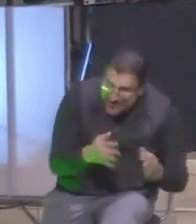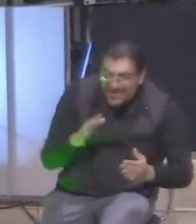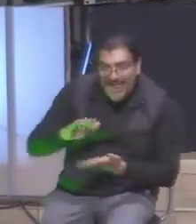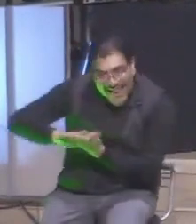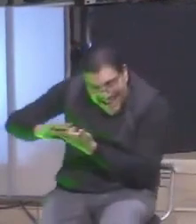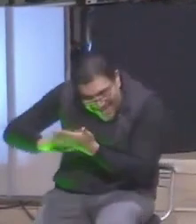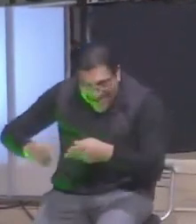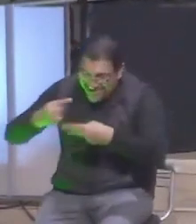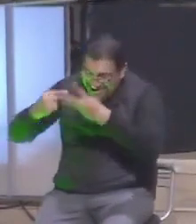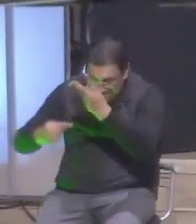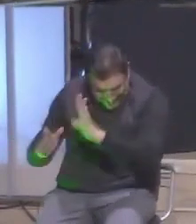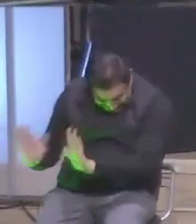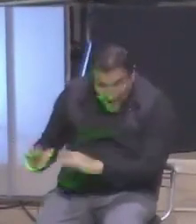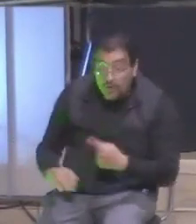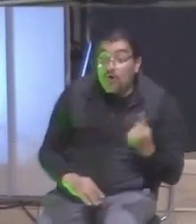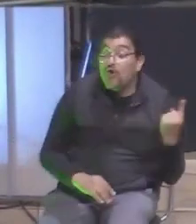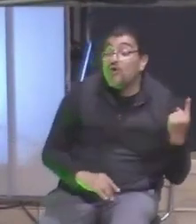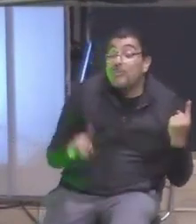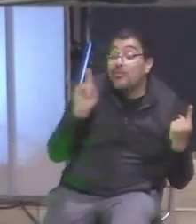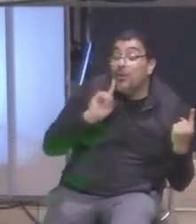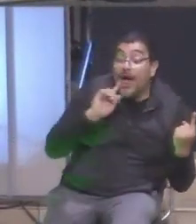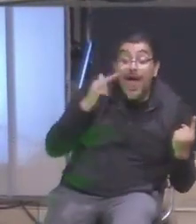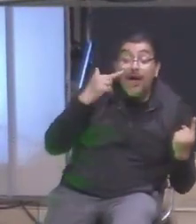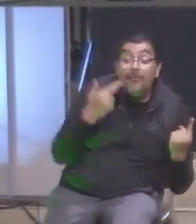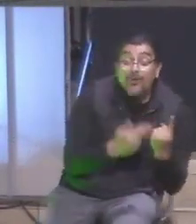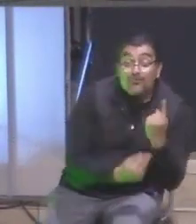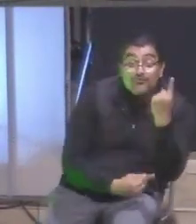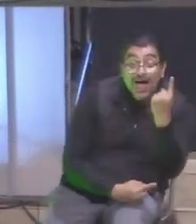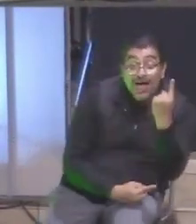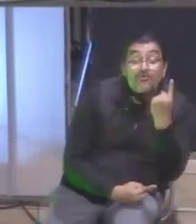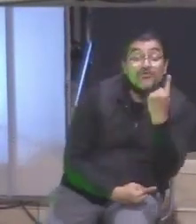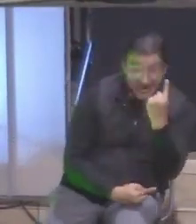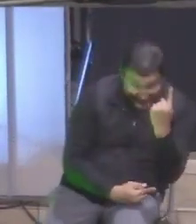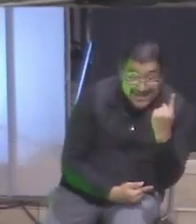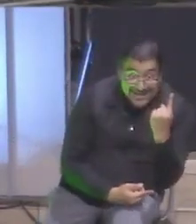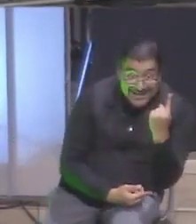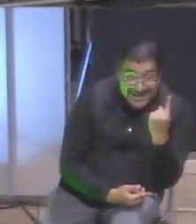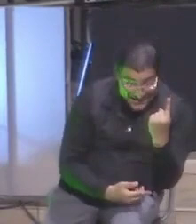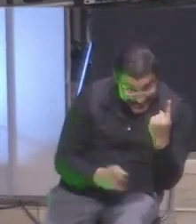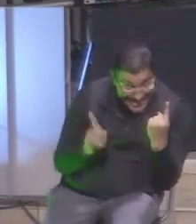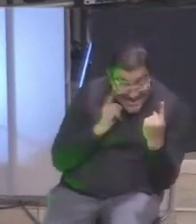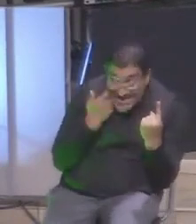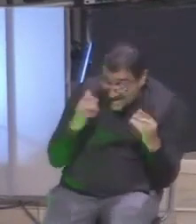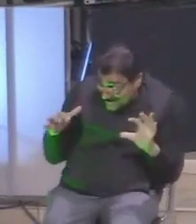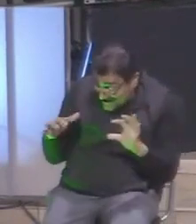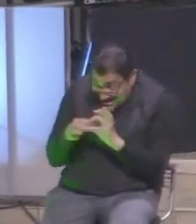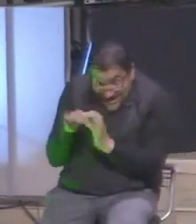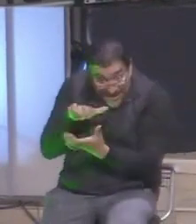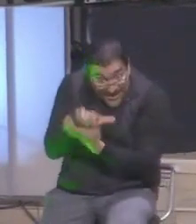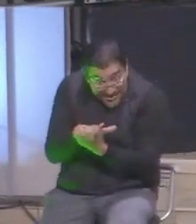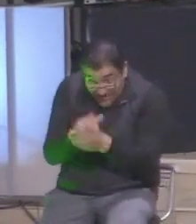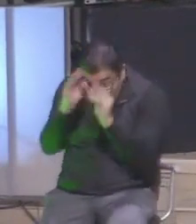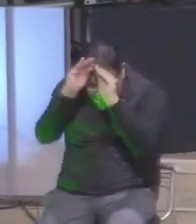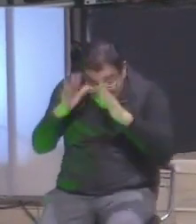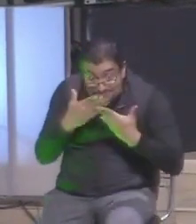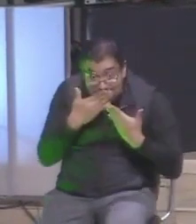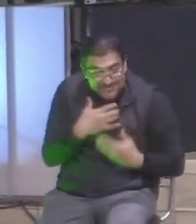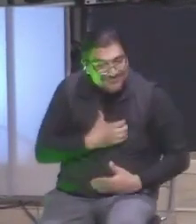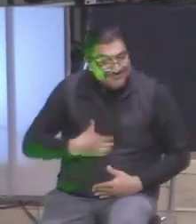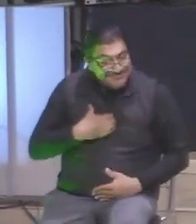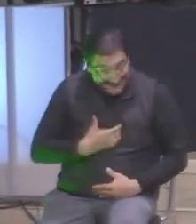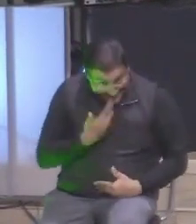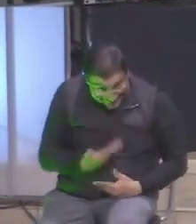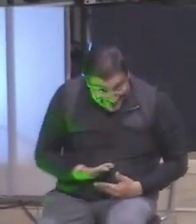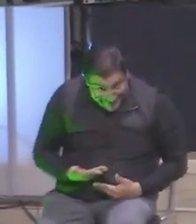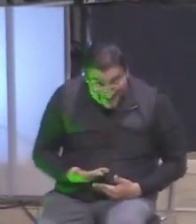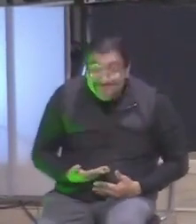hombres voy a decir solo una cosa para las mujeres mujeres quiere usted un matrimonio bendecido